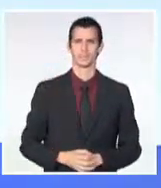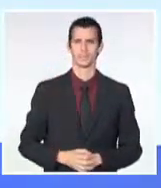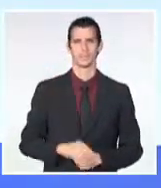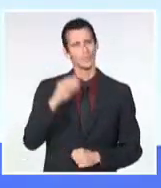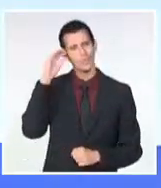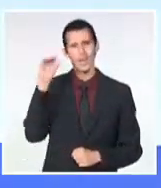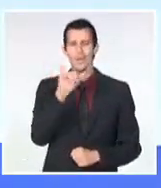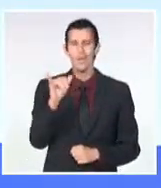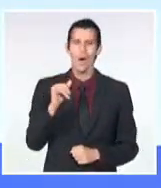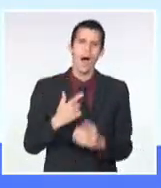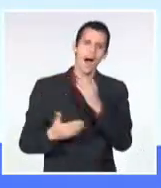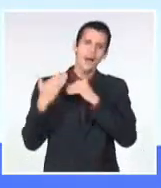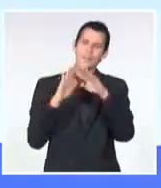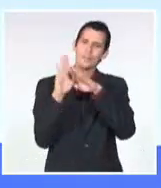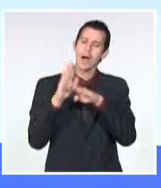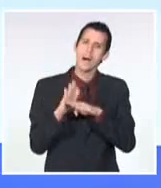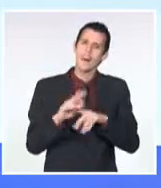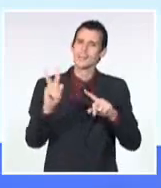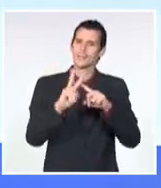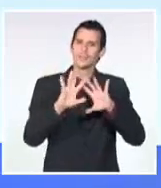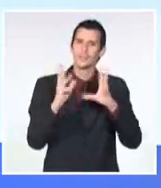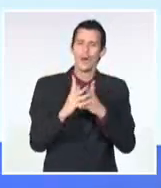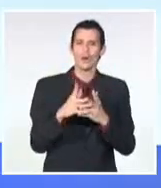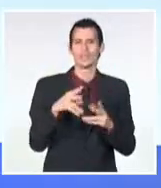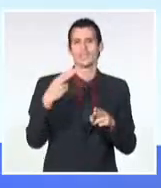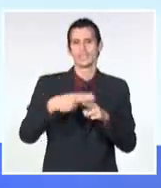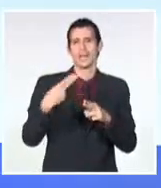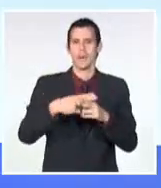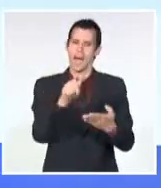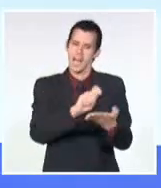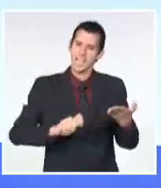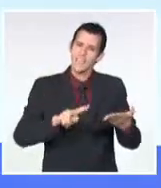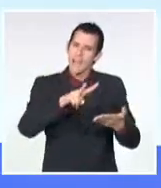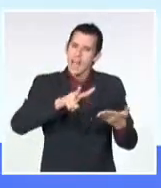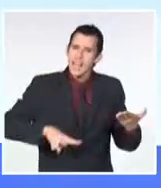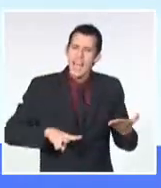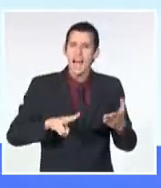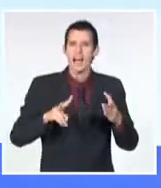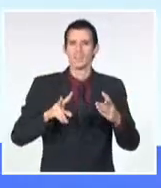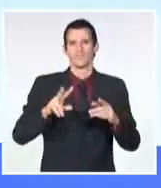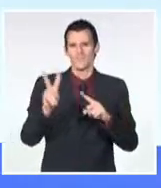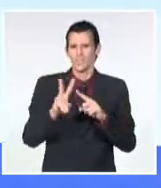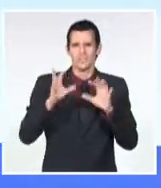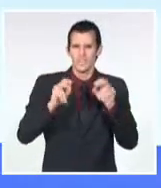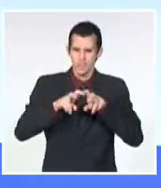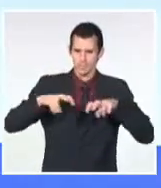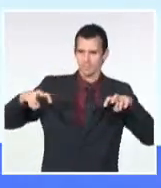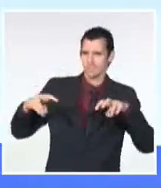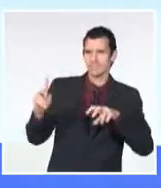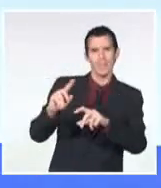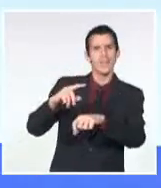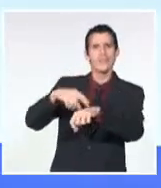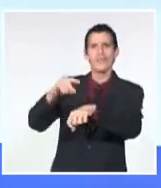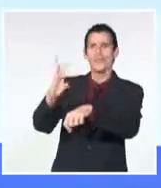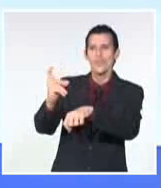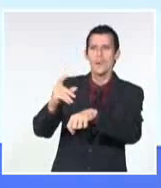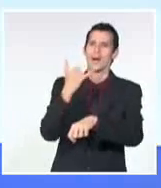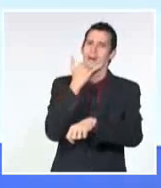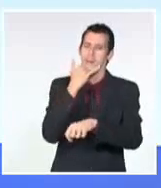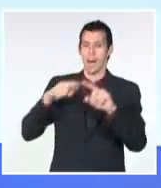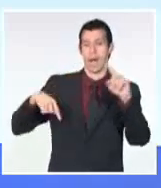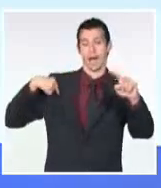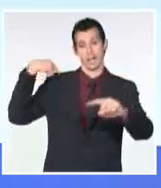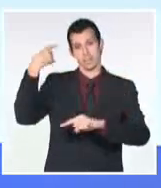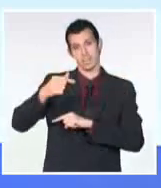programa televisivo Escriba y Lea. A la doctora Ortiz se le rinde de tributo en la funeraria de Calzada Ica hasta la mañana de este